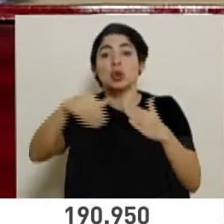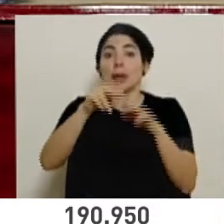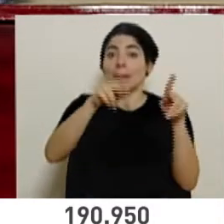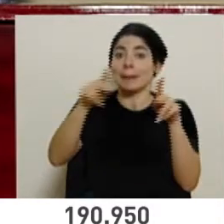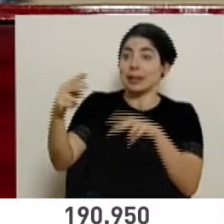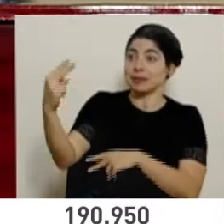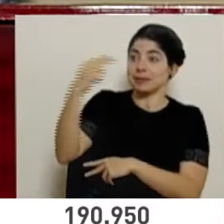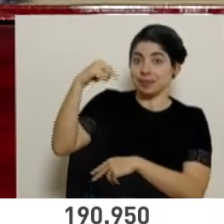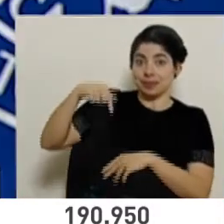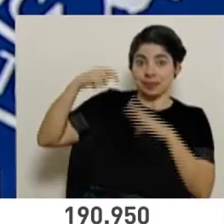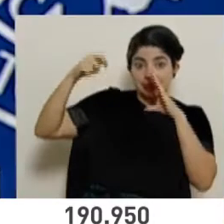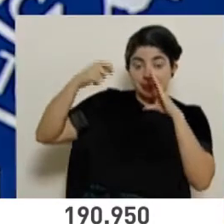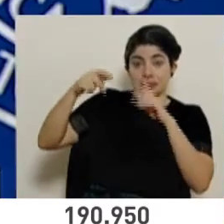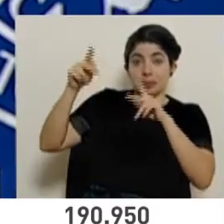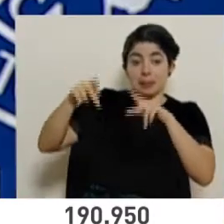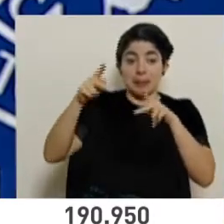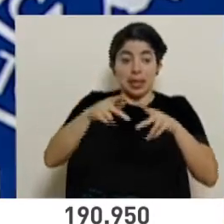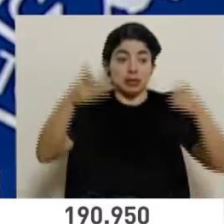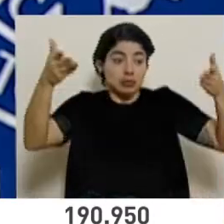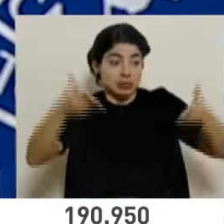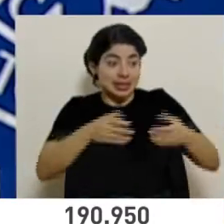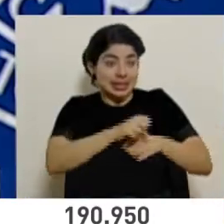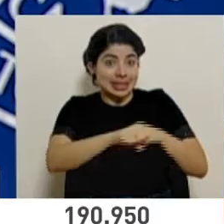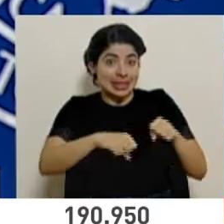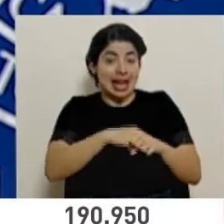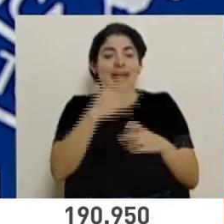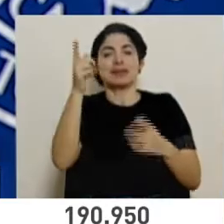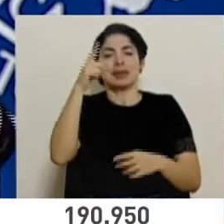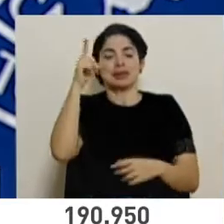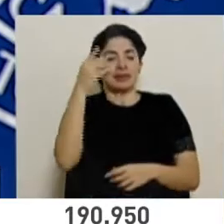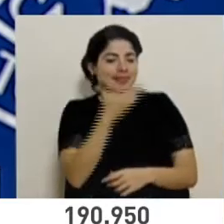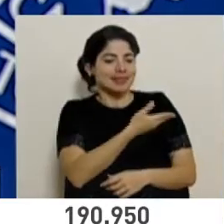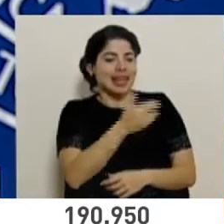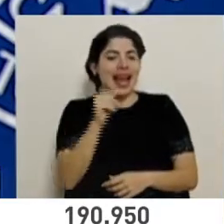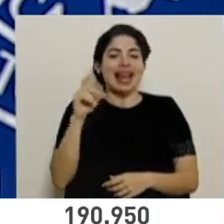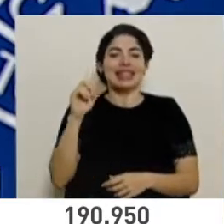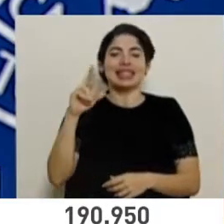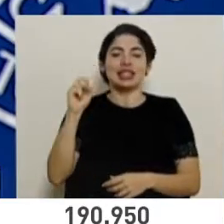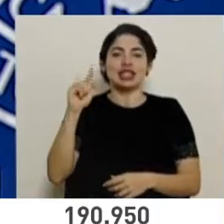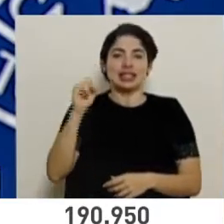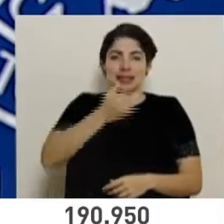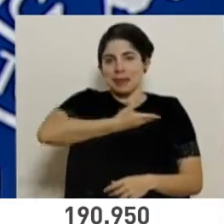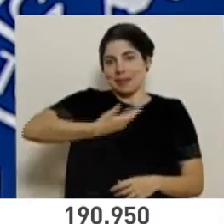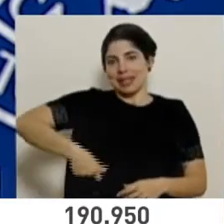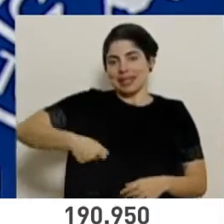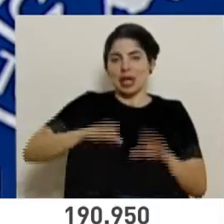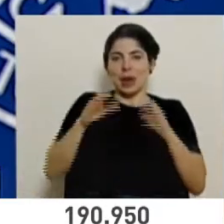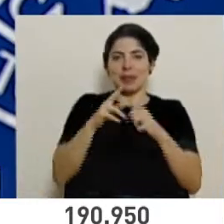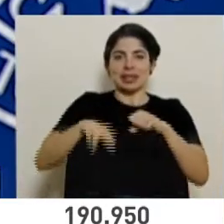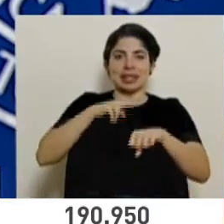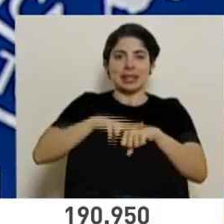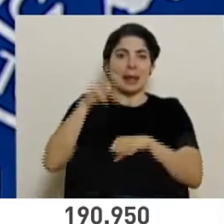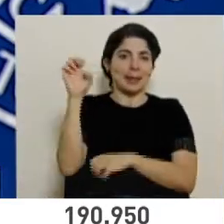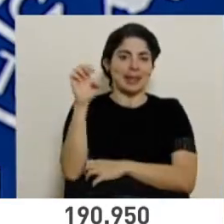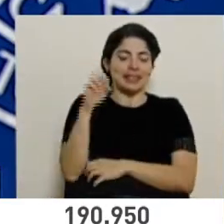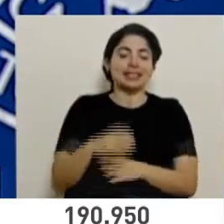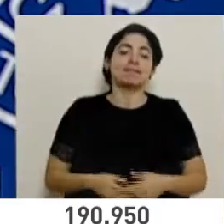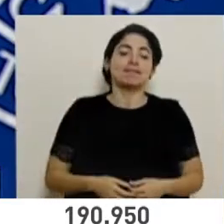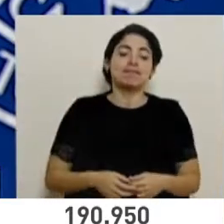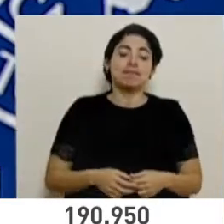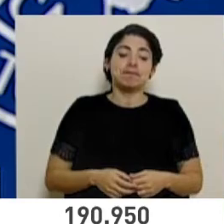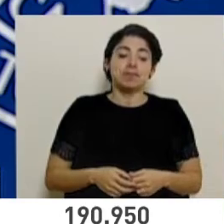que siguen la transmisión, las personas presentes en la sala y por supuesto a don Alexander Solís, nuestro presidente de la Comisión Nacional de Emergencias.